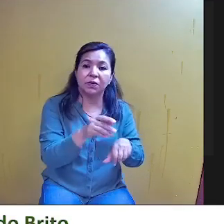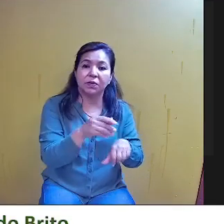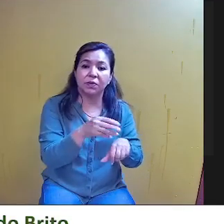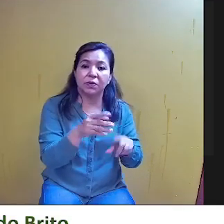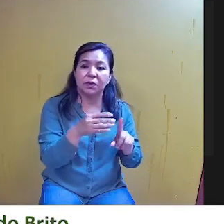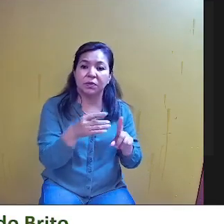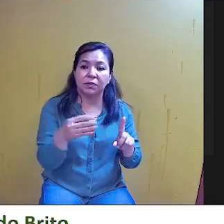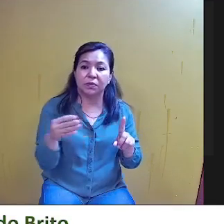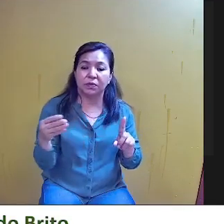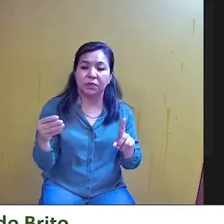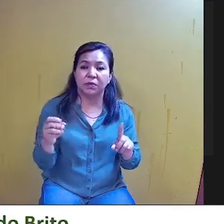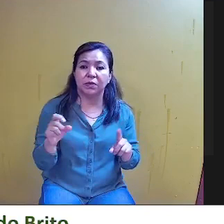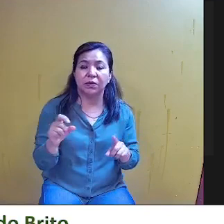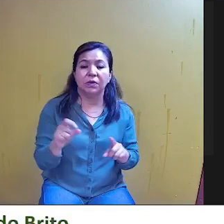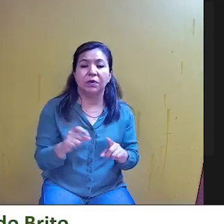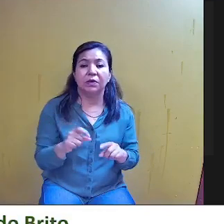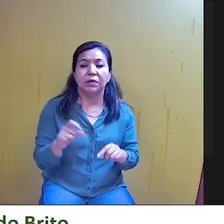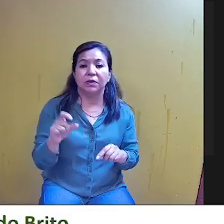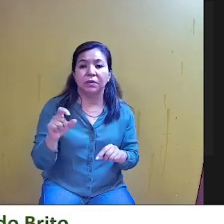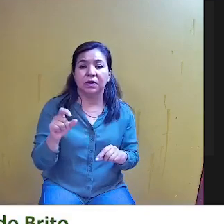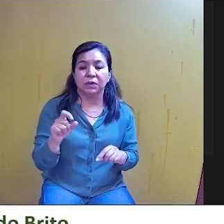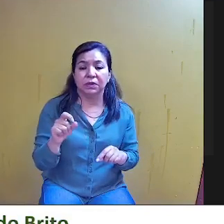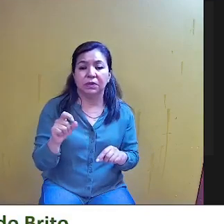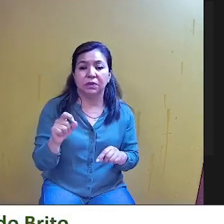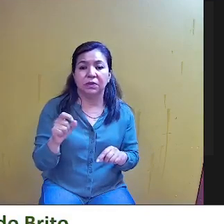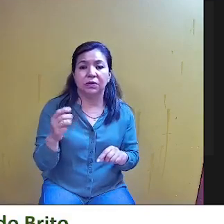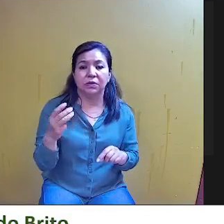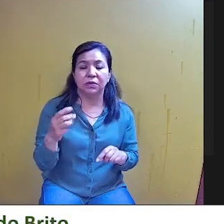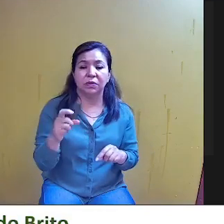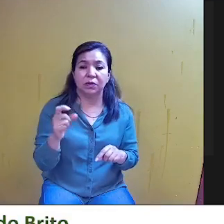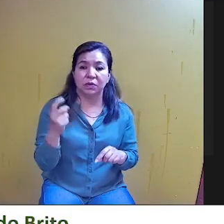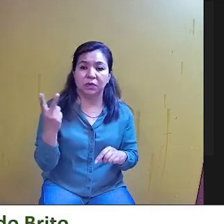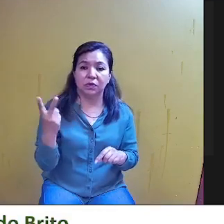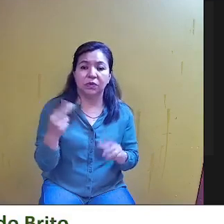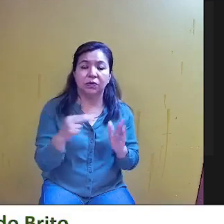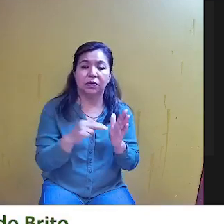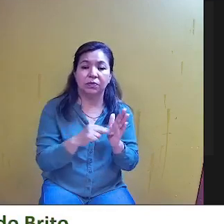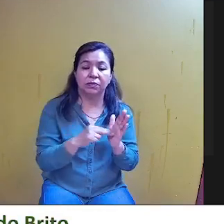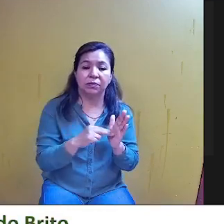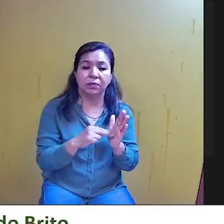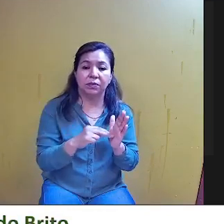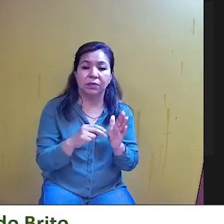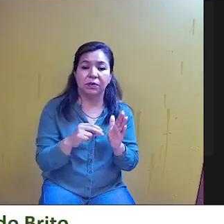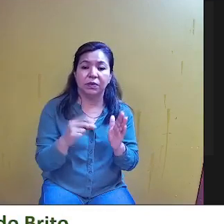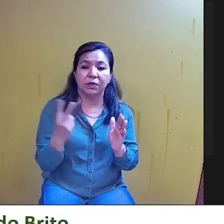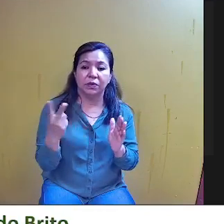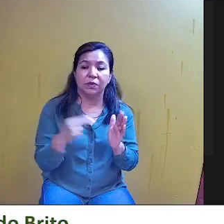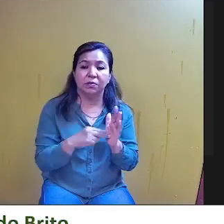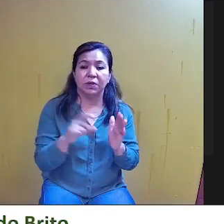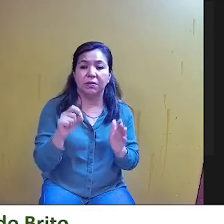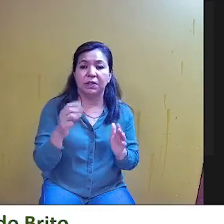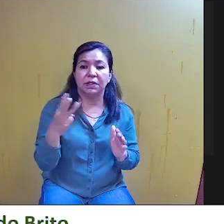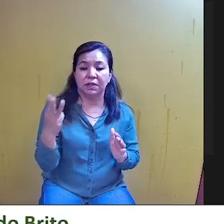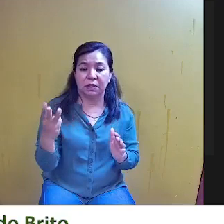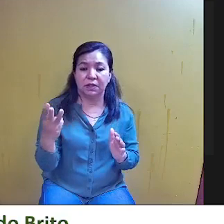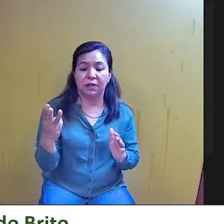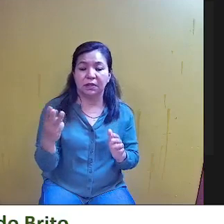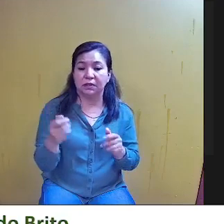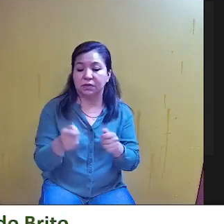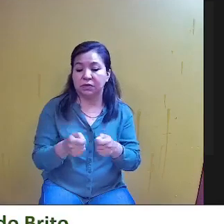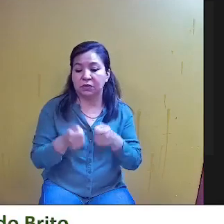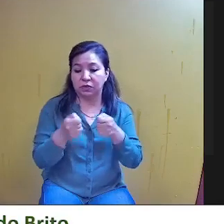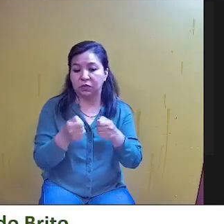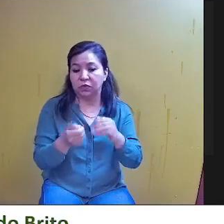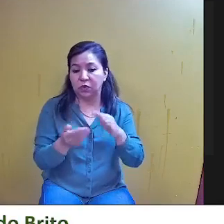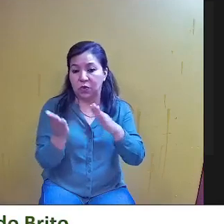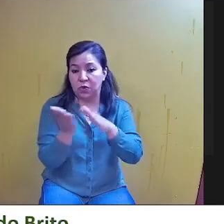TE/RAP, 021, 2023, acumulados, los cuales también fueron turnados a la